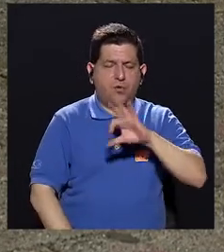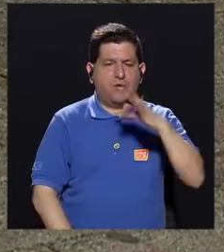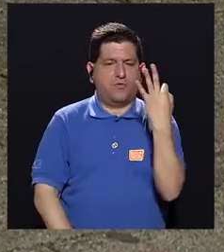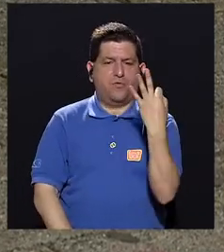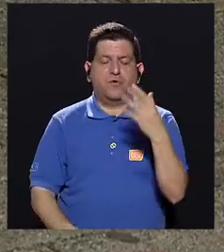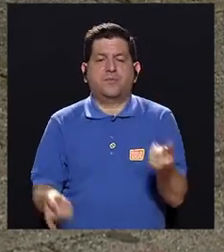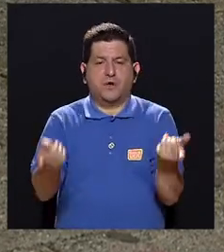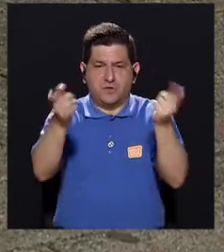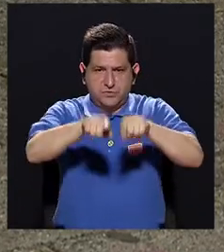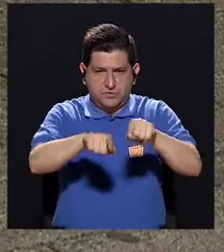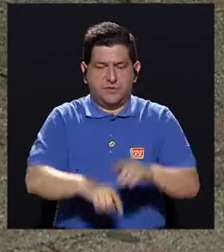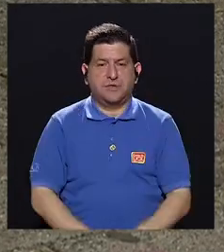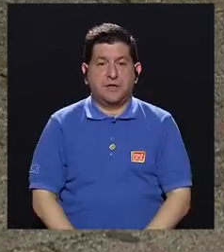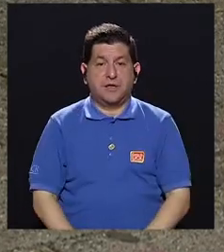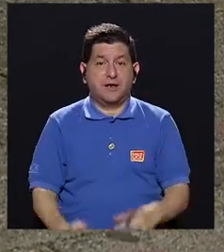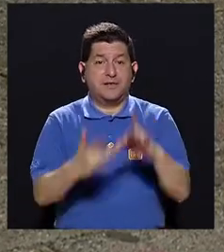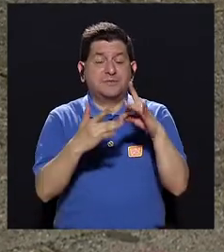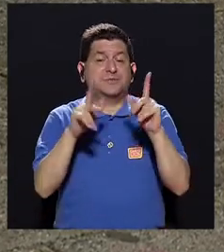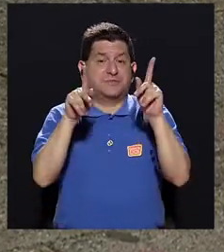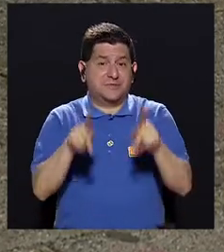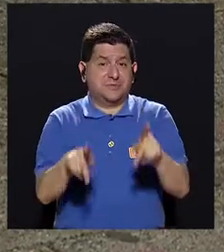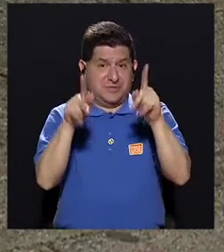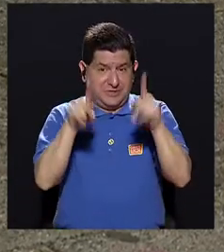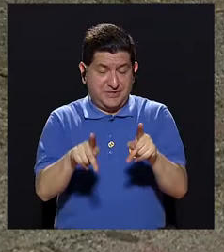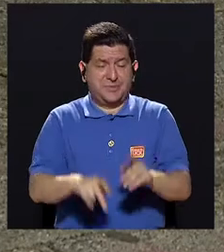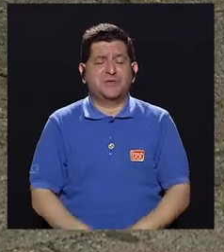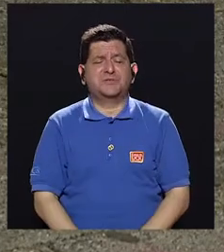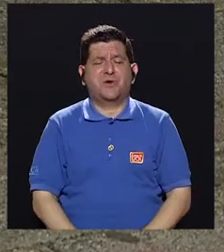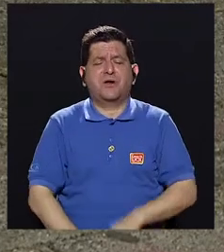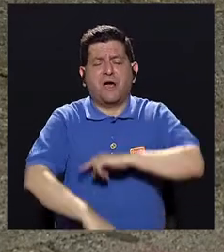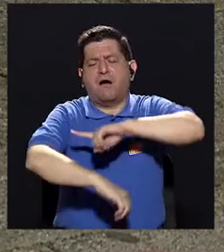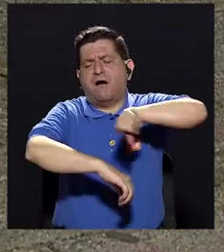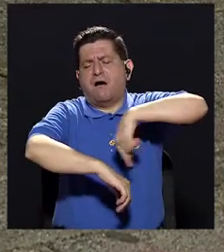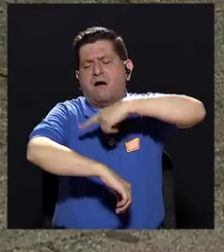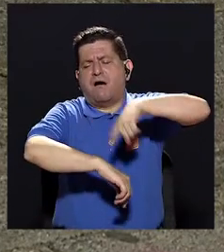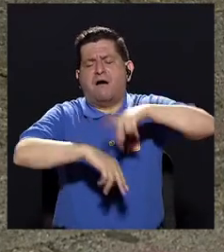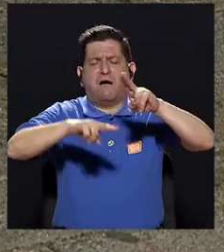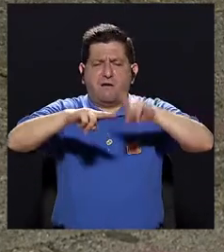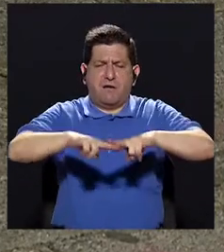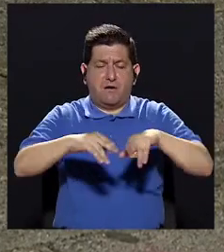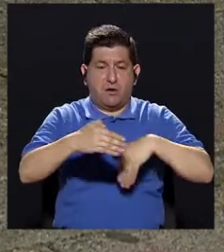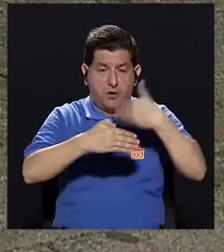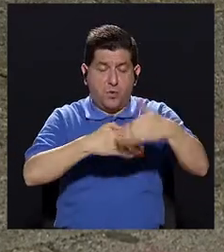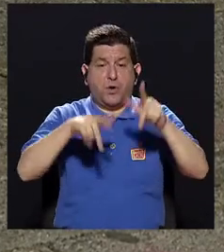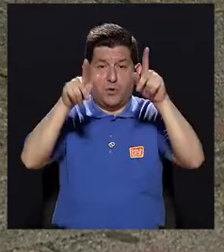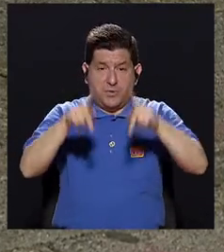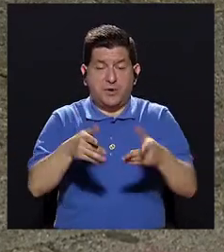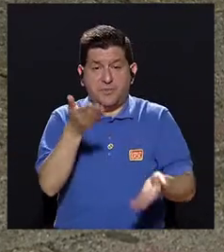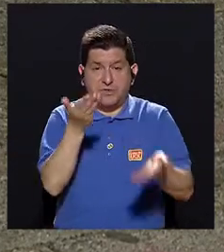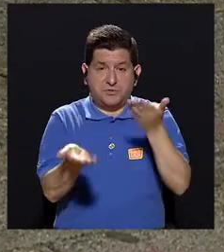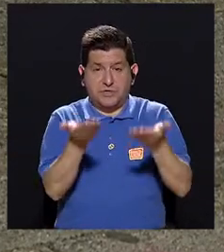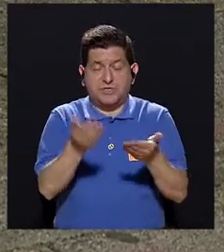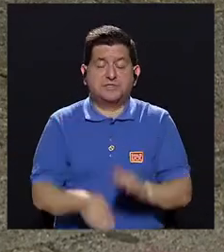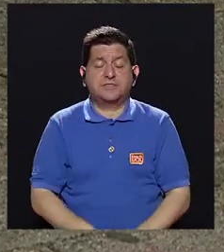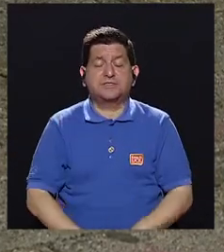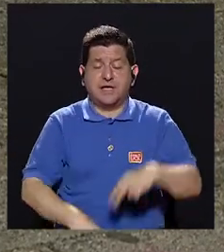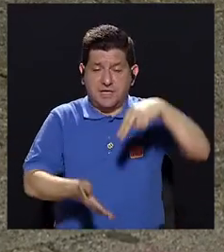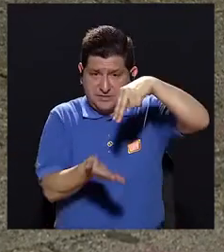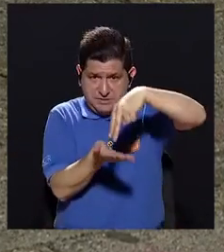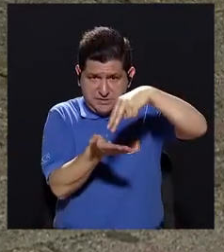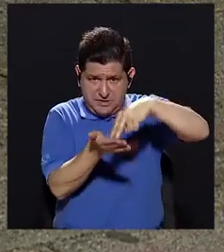manera, ¿verdad? Esto más que todo para personas que están mucho tiempo sentadas. Ahora después vamos a ver algunos ejercicios para personas más bien que están mucho tiempo